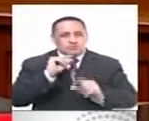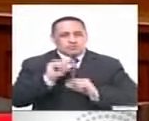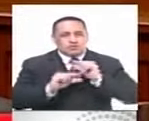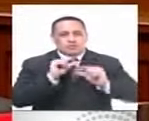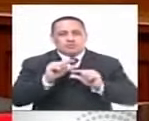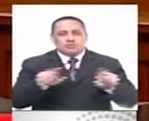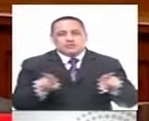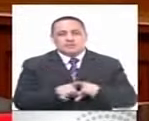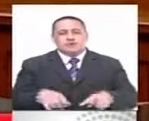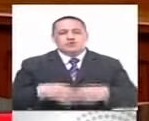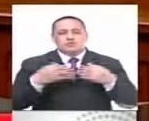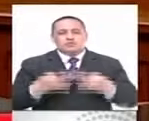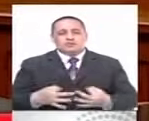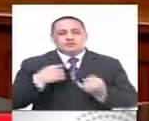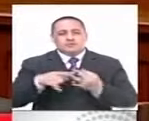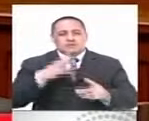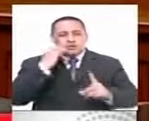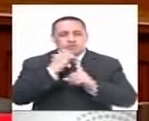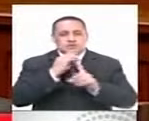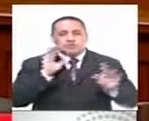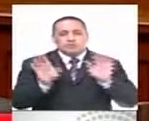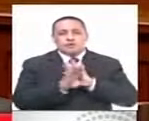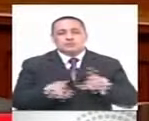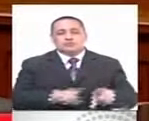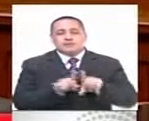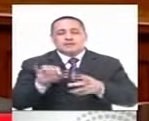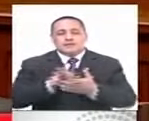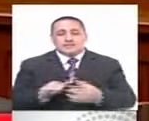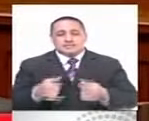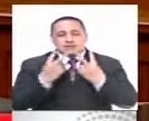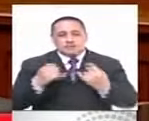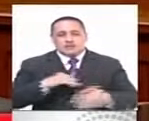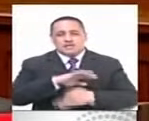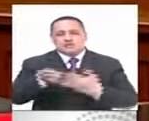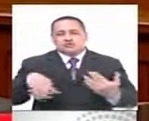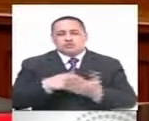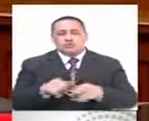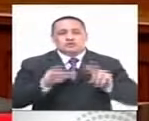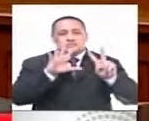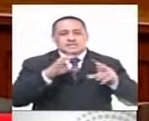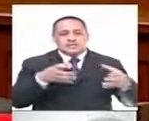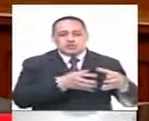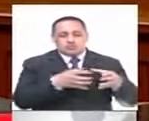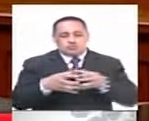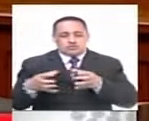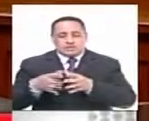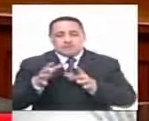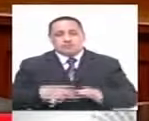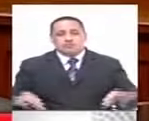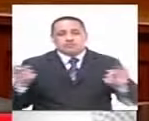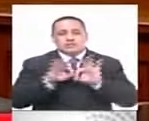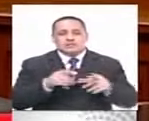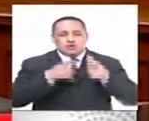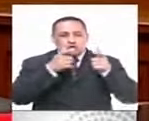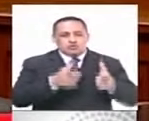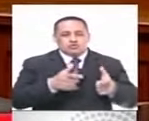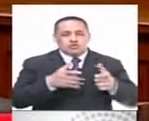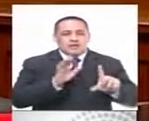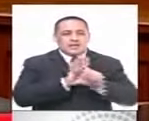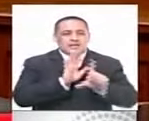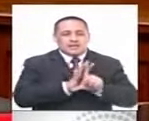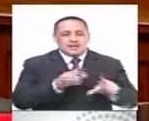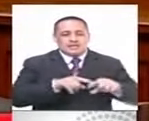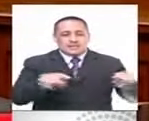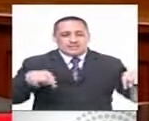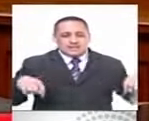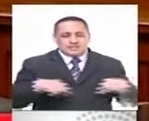progresivamente el cumplimiento de sus objetivos, los cuales giran en torno a 7 ejes prioritarios: seguridad jurídica de tierras